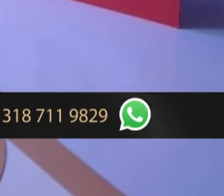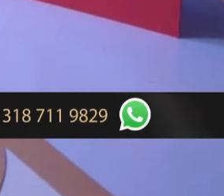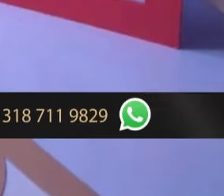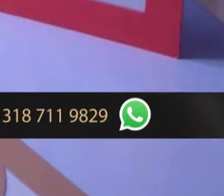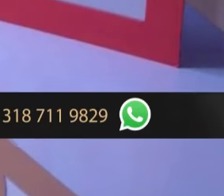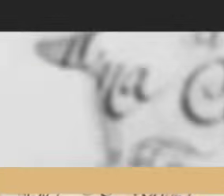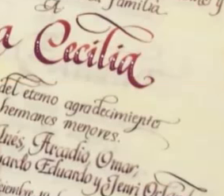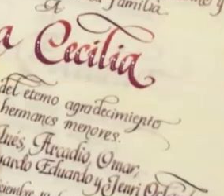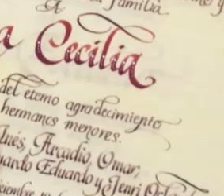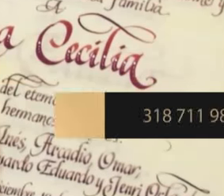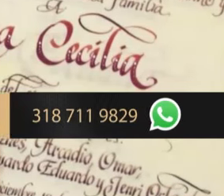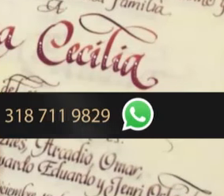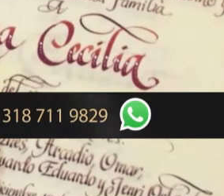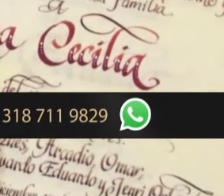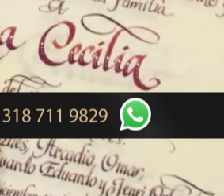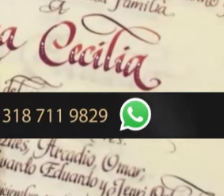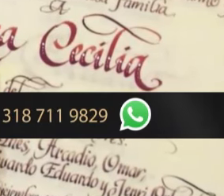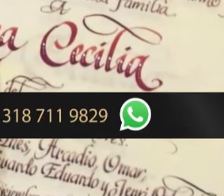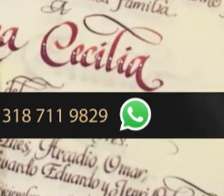318-711-9829 y cotice ahora.